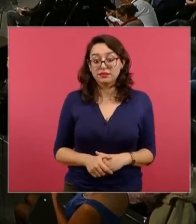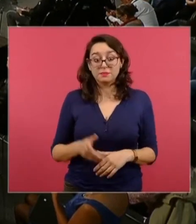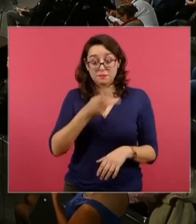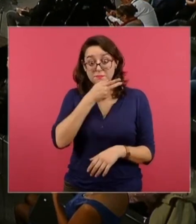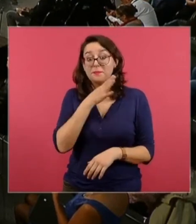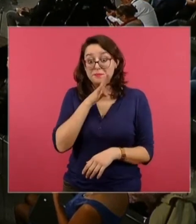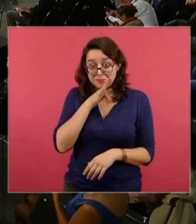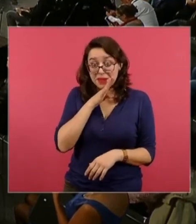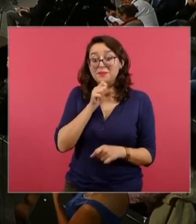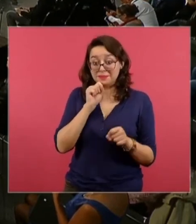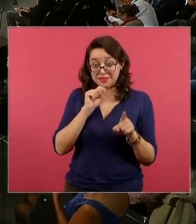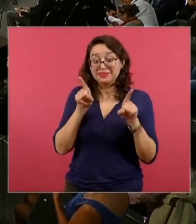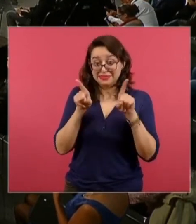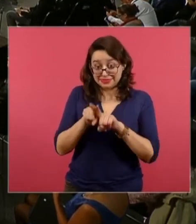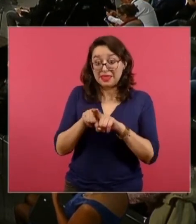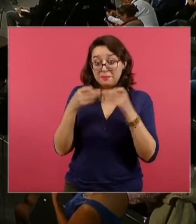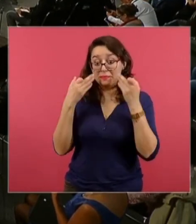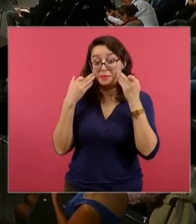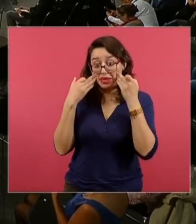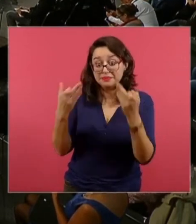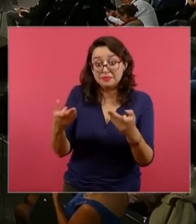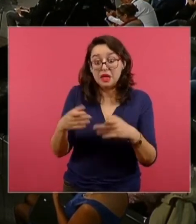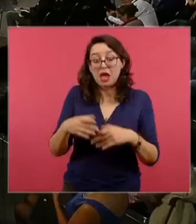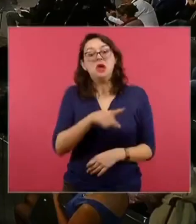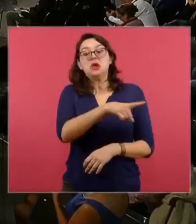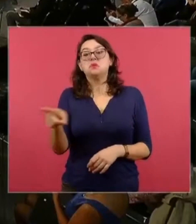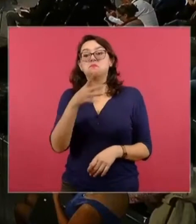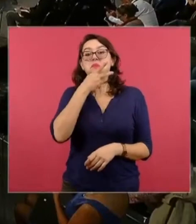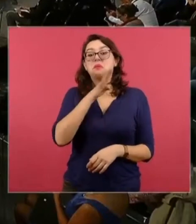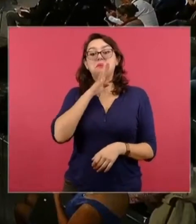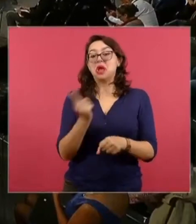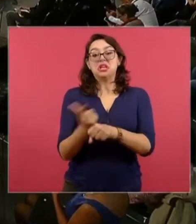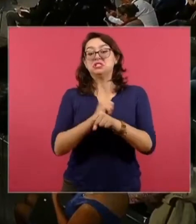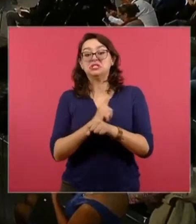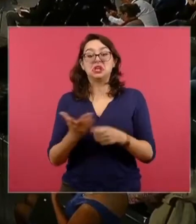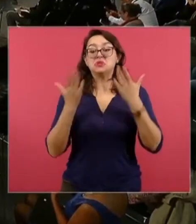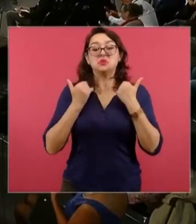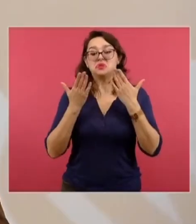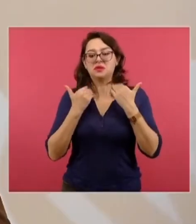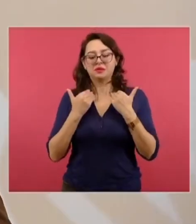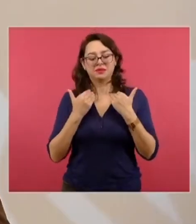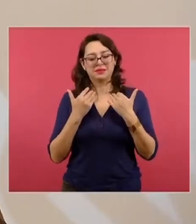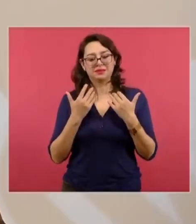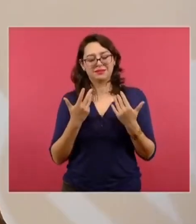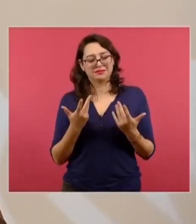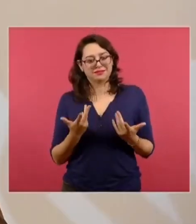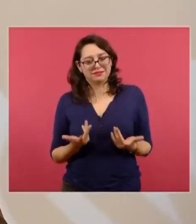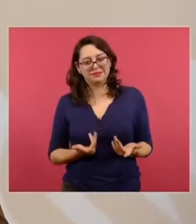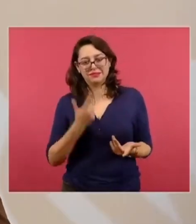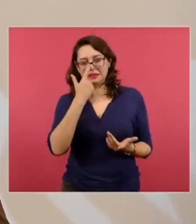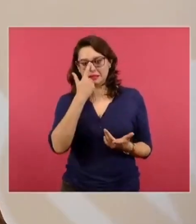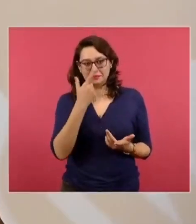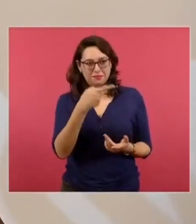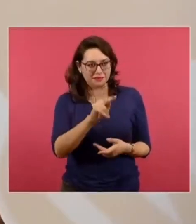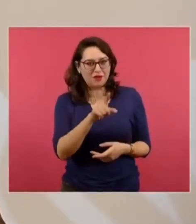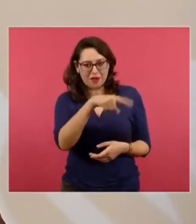tutores que se critican en los medios de comunicación porque no tienen la licenciatura terminada. Aquellos tutores que iban por bibliografía para